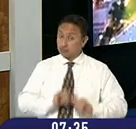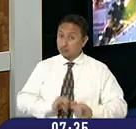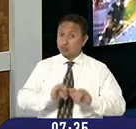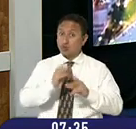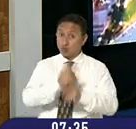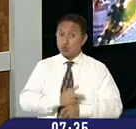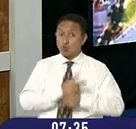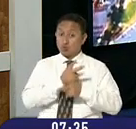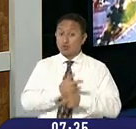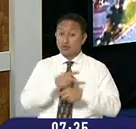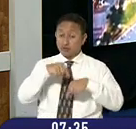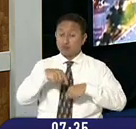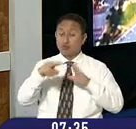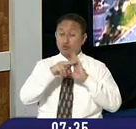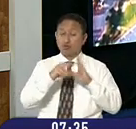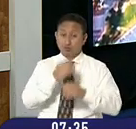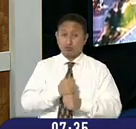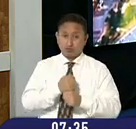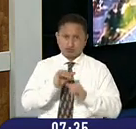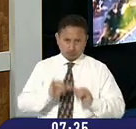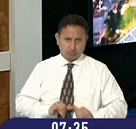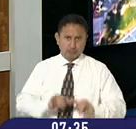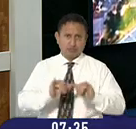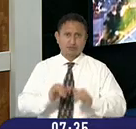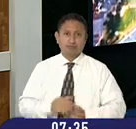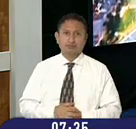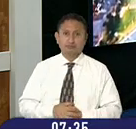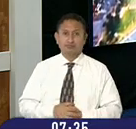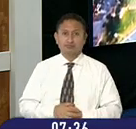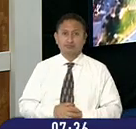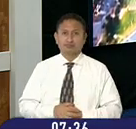las medidas de seguridad que todos conocemos.